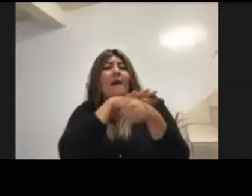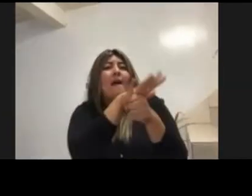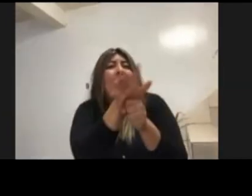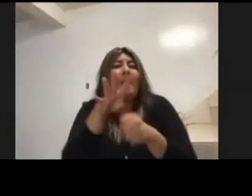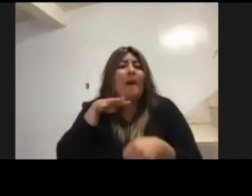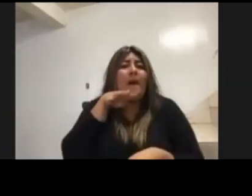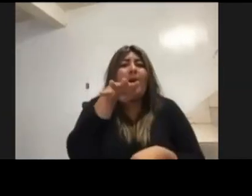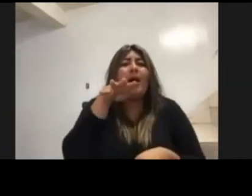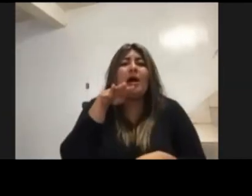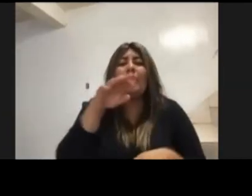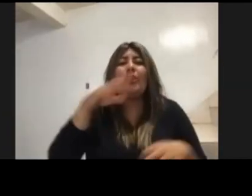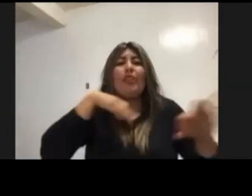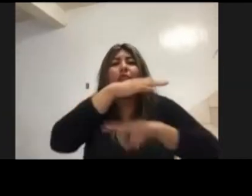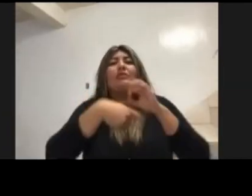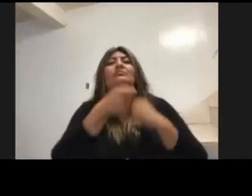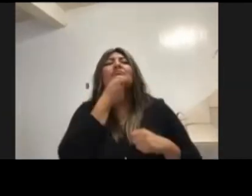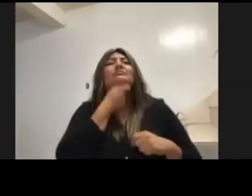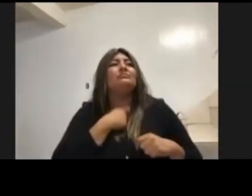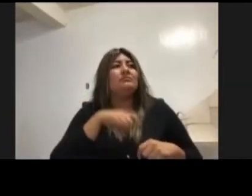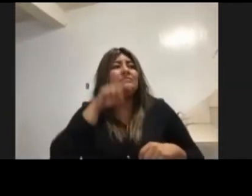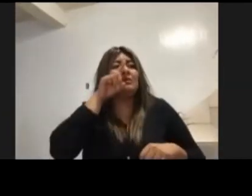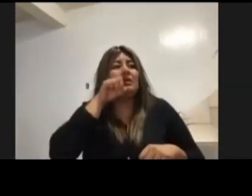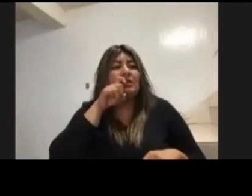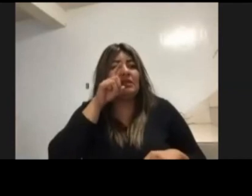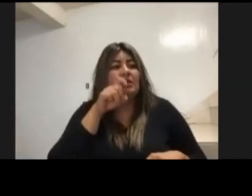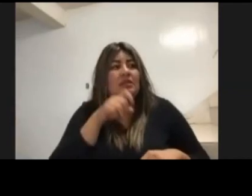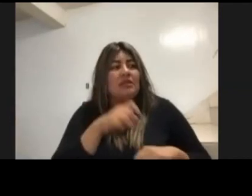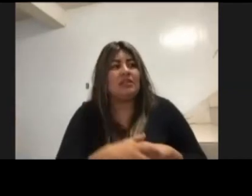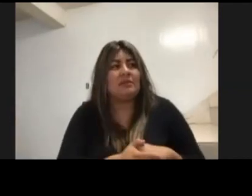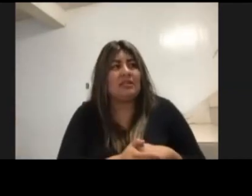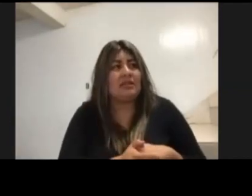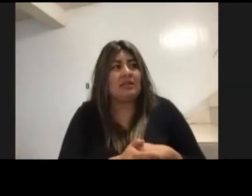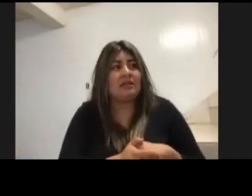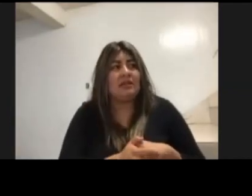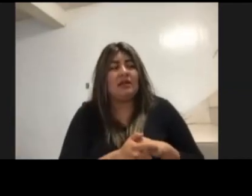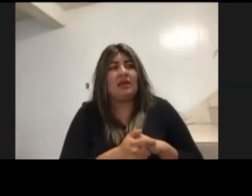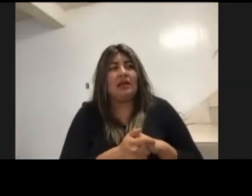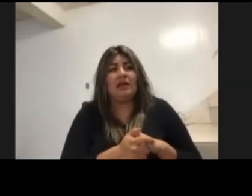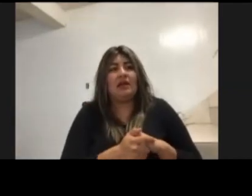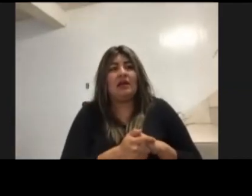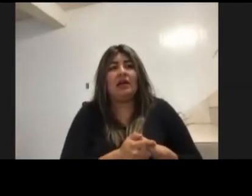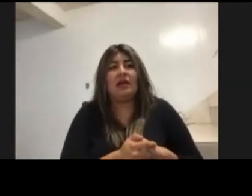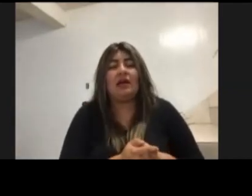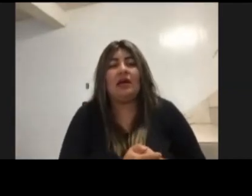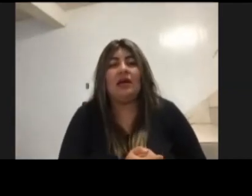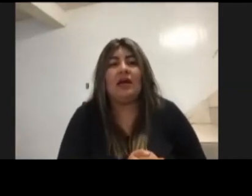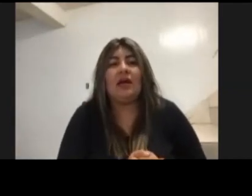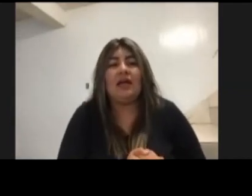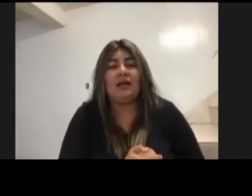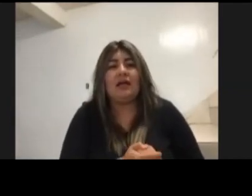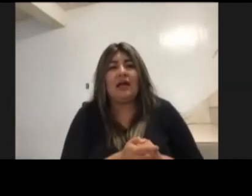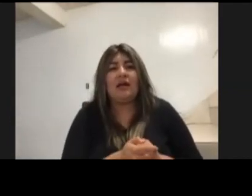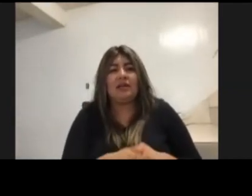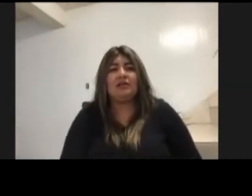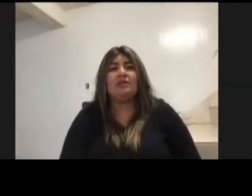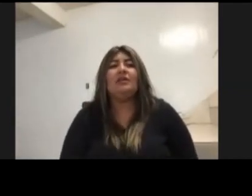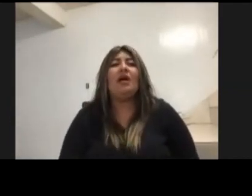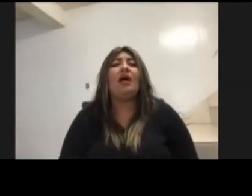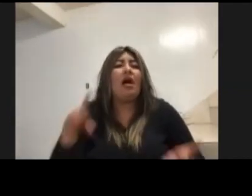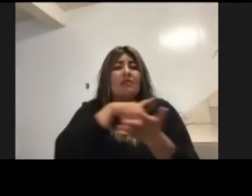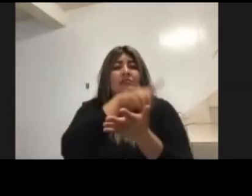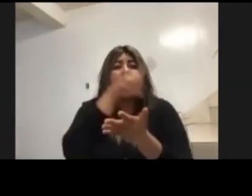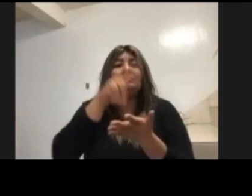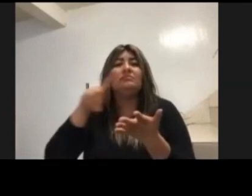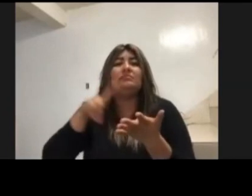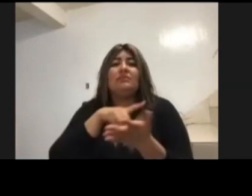aparato respiratorio. Lo que se les pide a los niños es, en una figura humana que ellos pueden dibujar junto con su